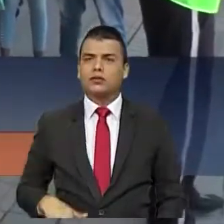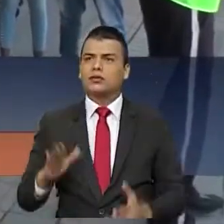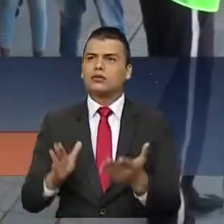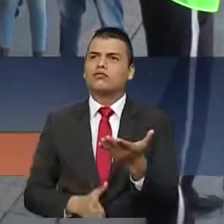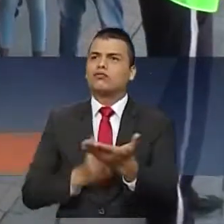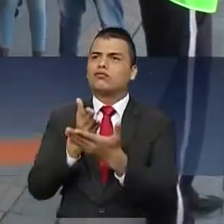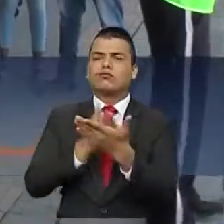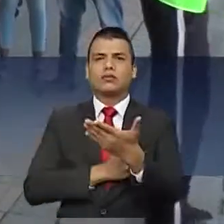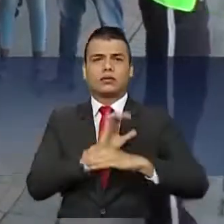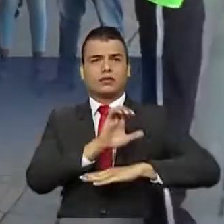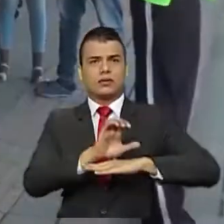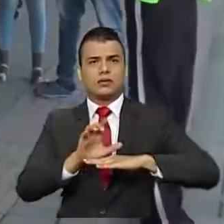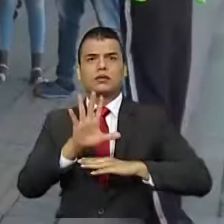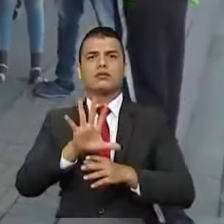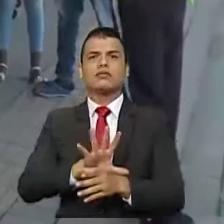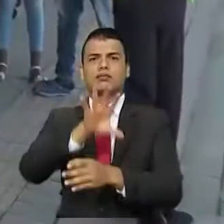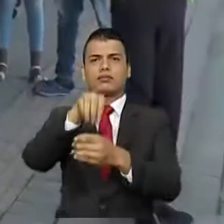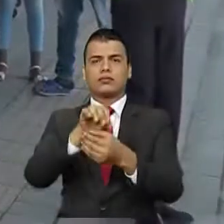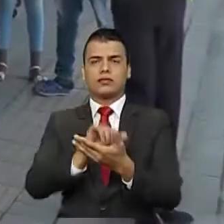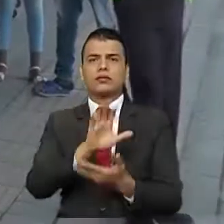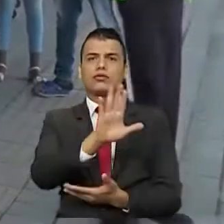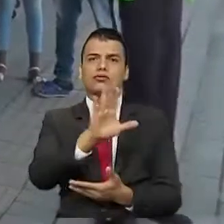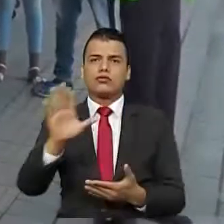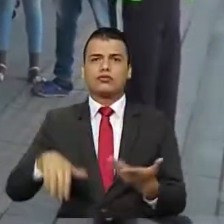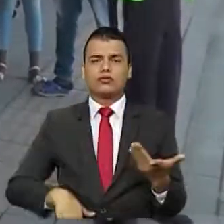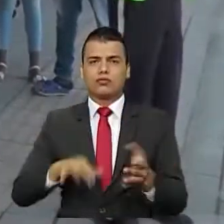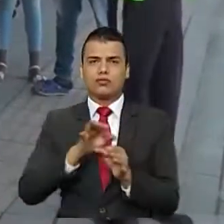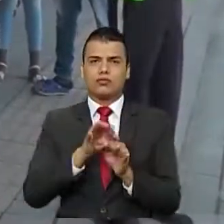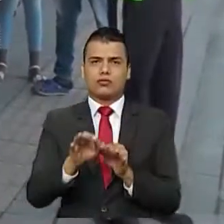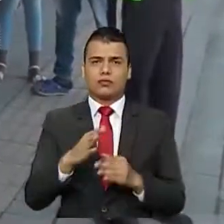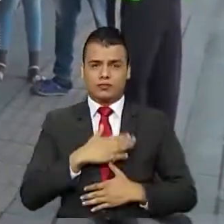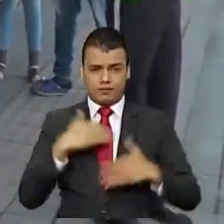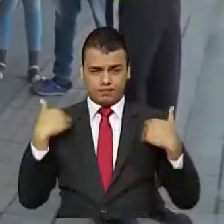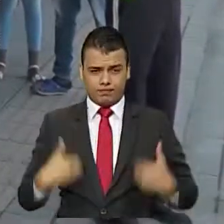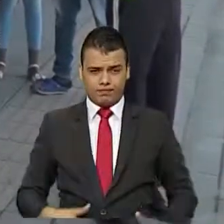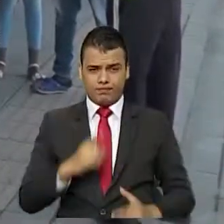institucional hoy en Belén de Bajirá. Desde Quibdó, Cristian Cuesta, Telepacífico Noticias.